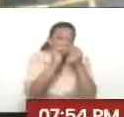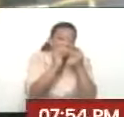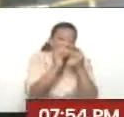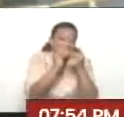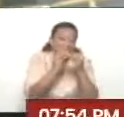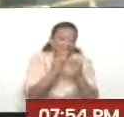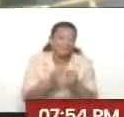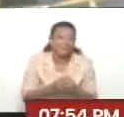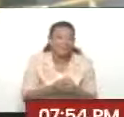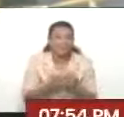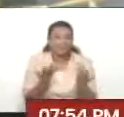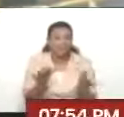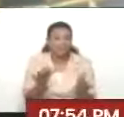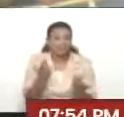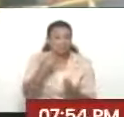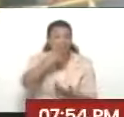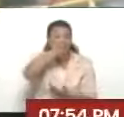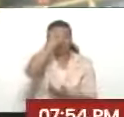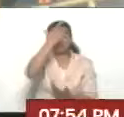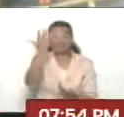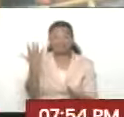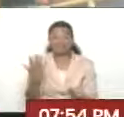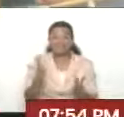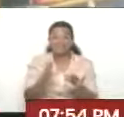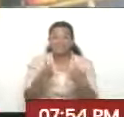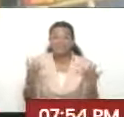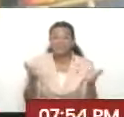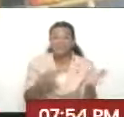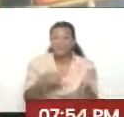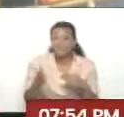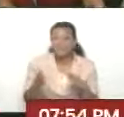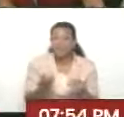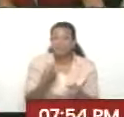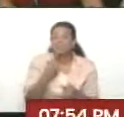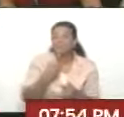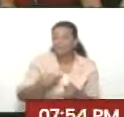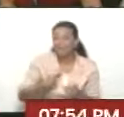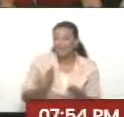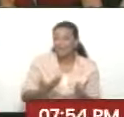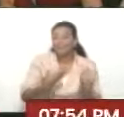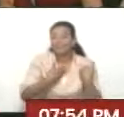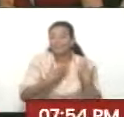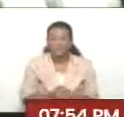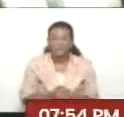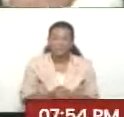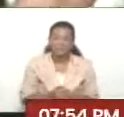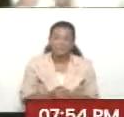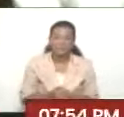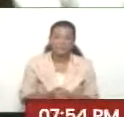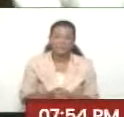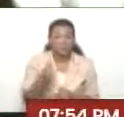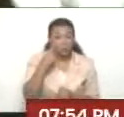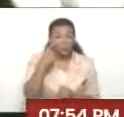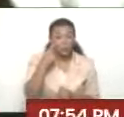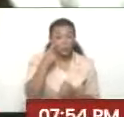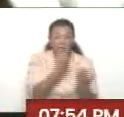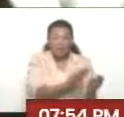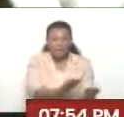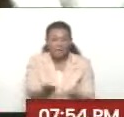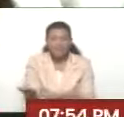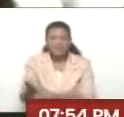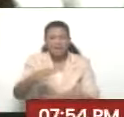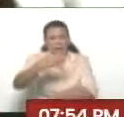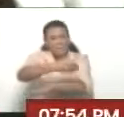¿Cómo marcha todo esto? Rumbo al 19 de marzo, coméntame estas tareas, su desarrollo. Usted vio cómo lo recibieron